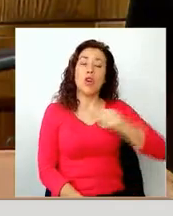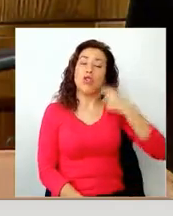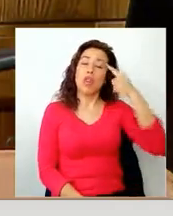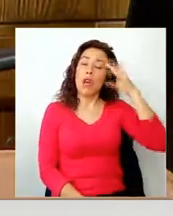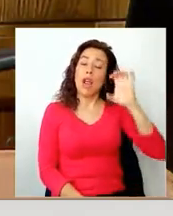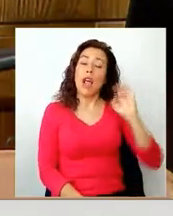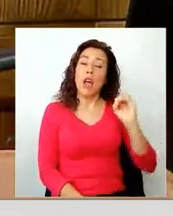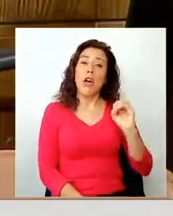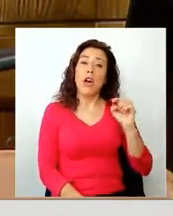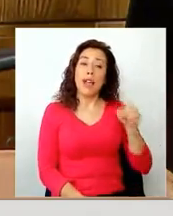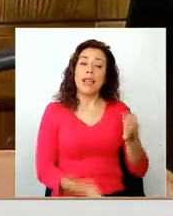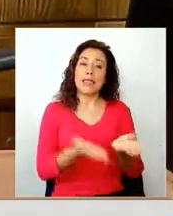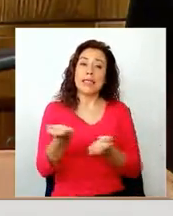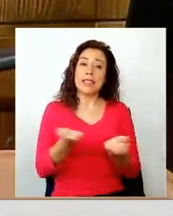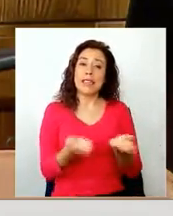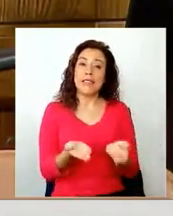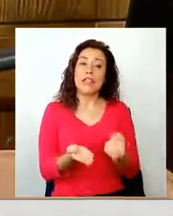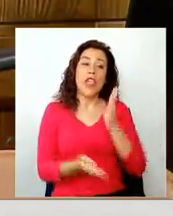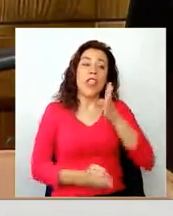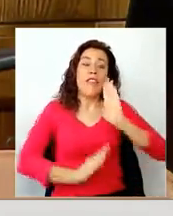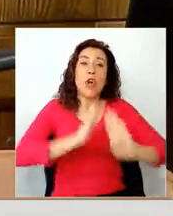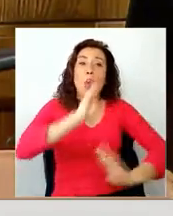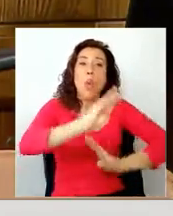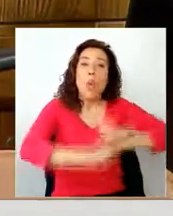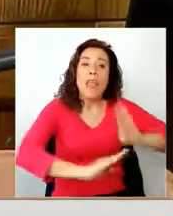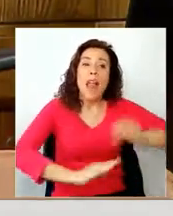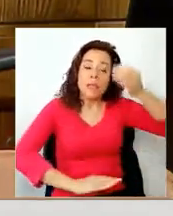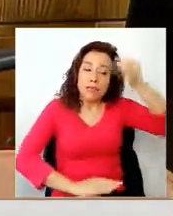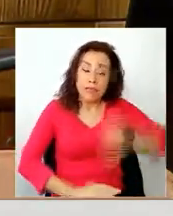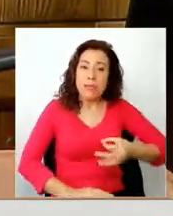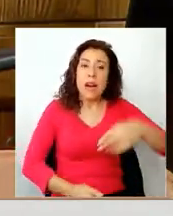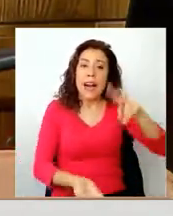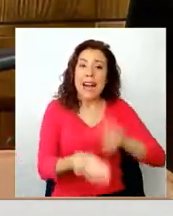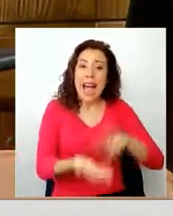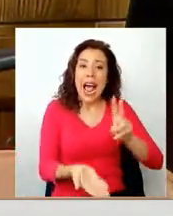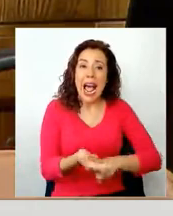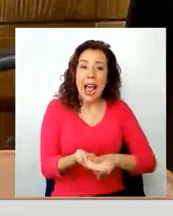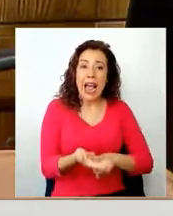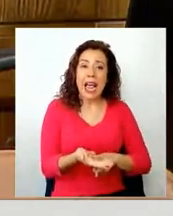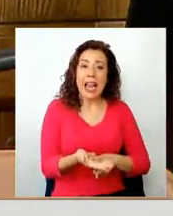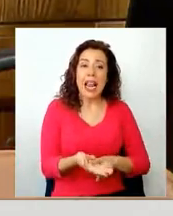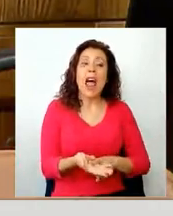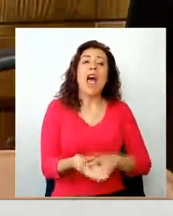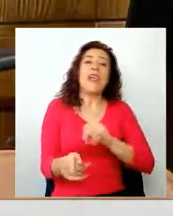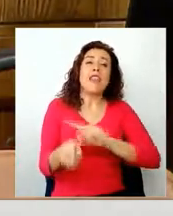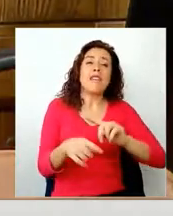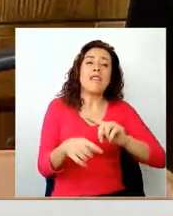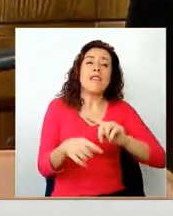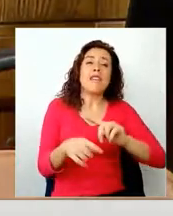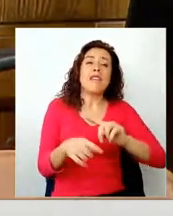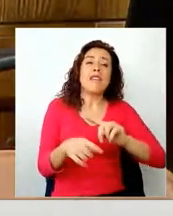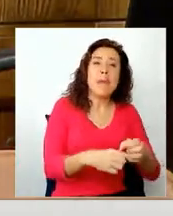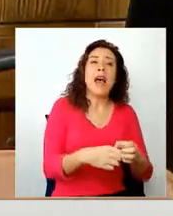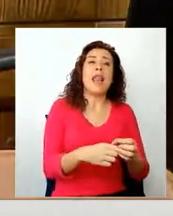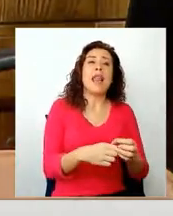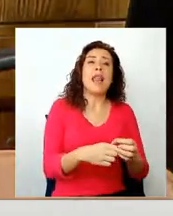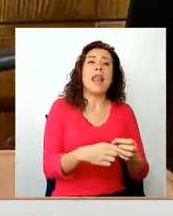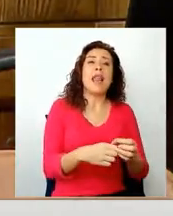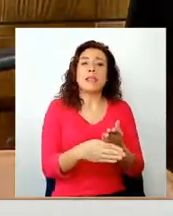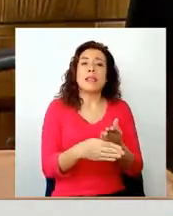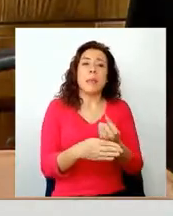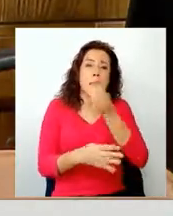servicio proteja de manera concreta y real la biodiversidad de nuestro país Acá está en juego